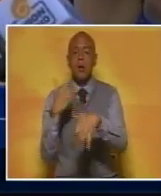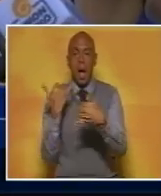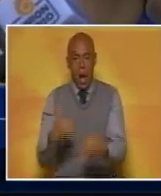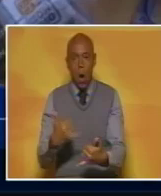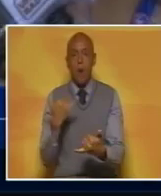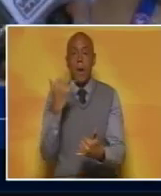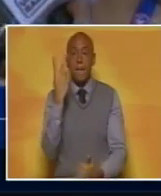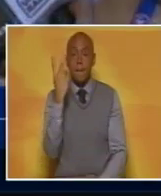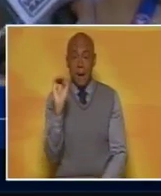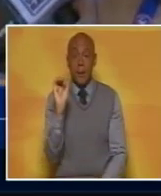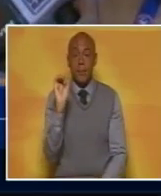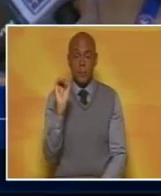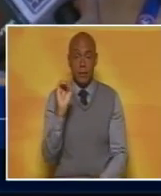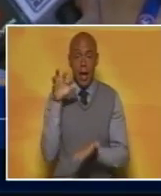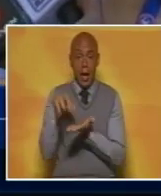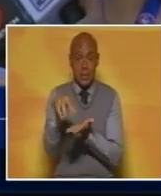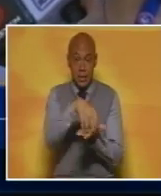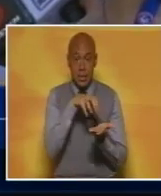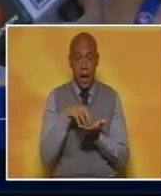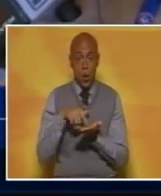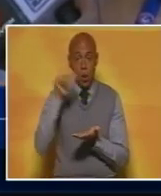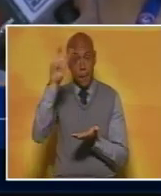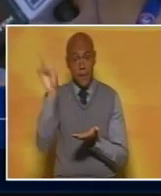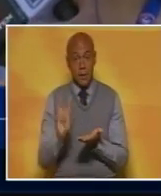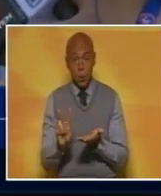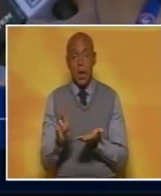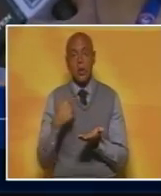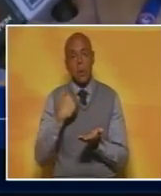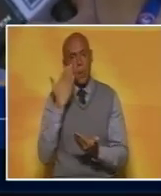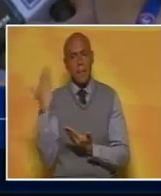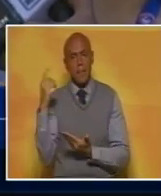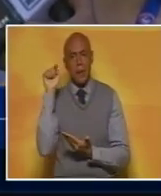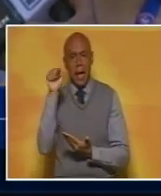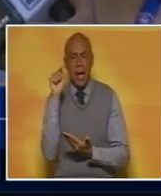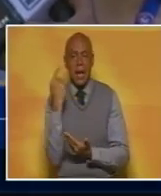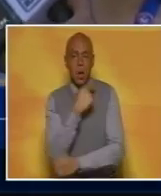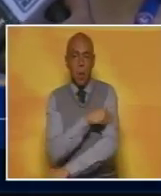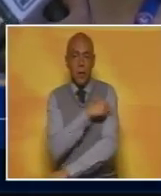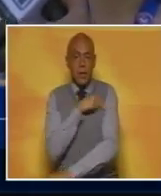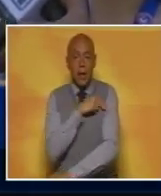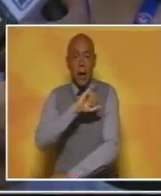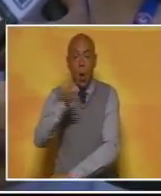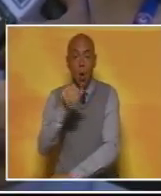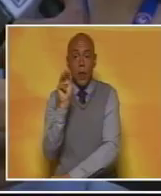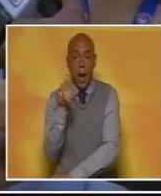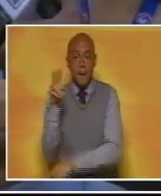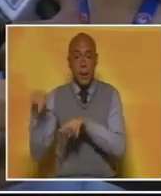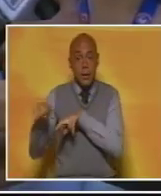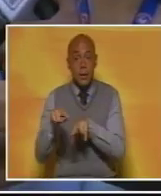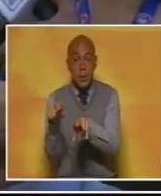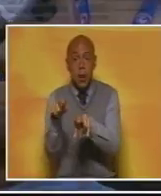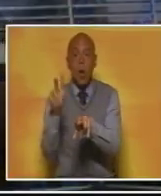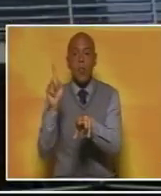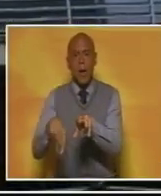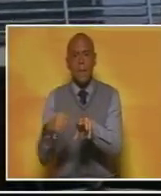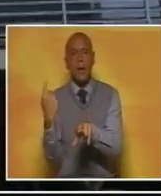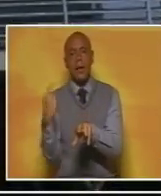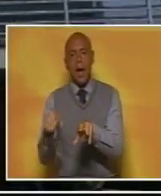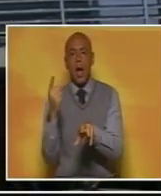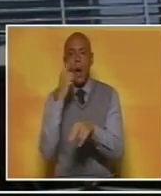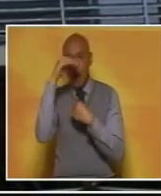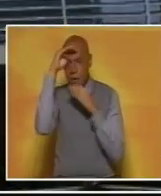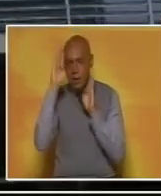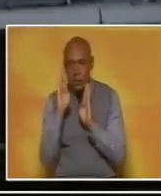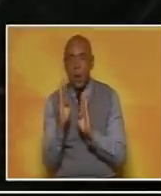estados del país. No queremos ver cómo este emblemático Hospital JM de Los Ríos, donde se atienden sujetos